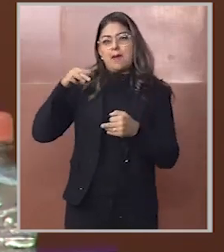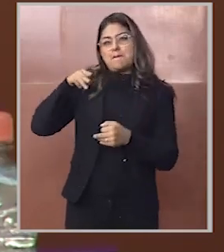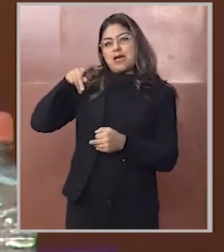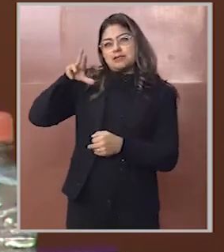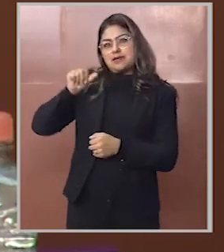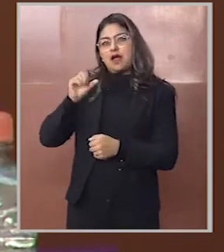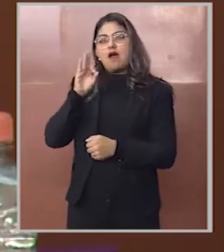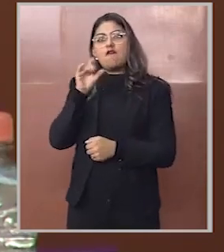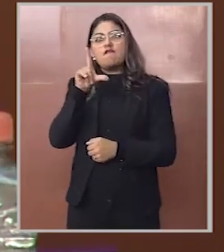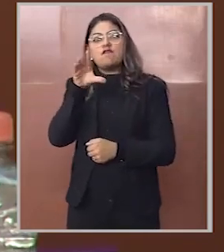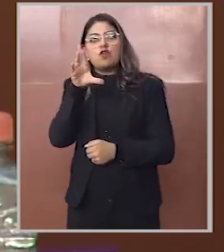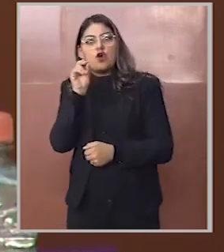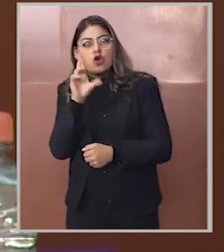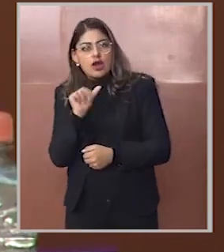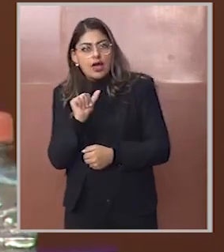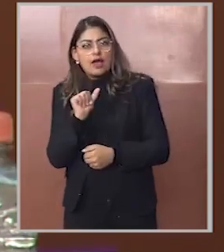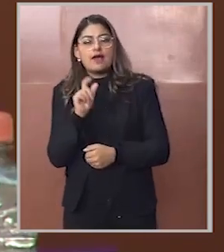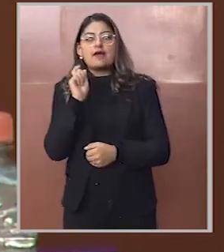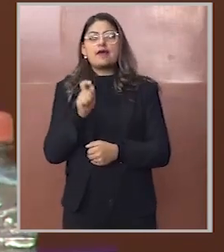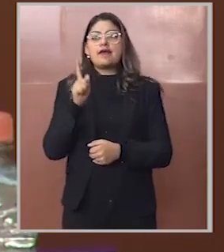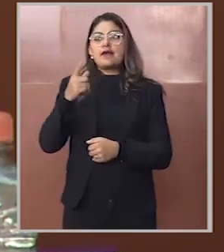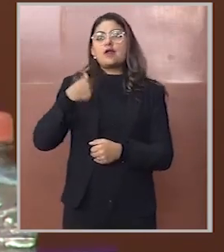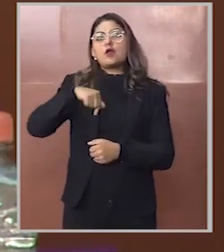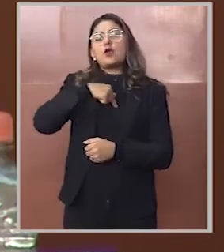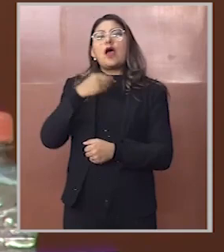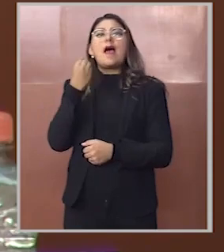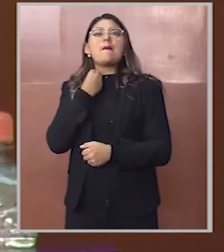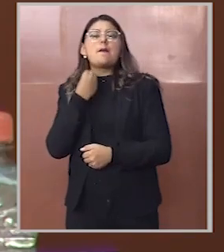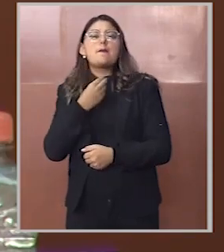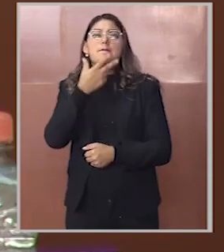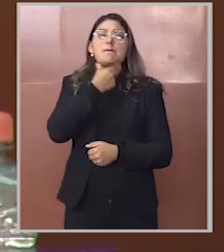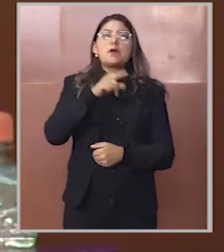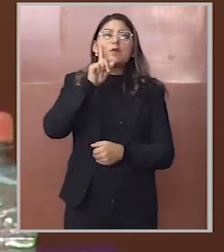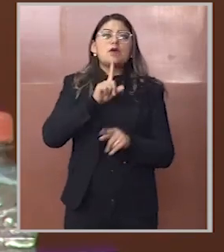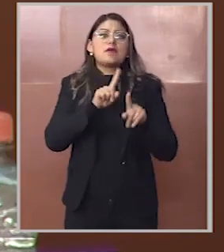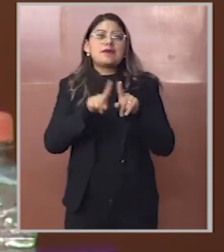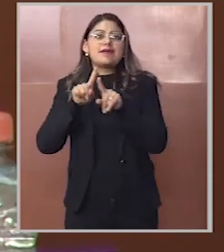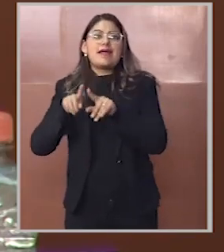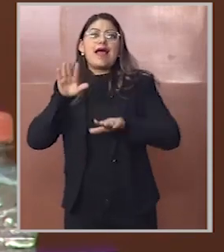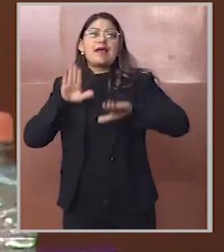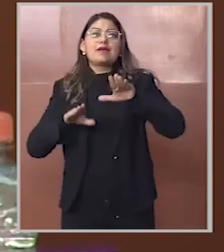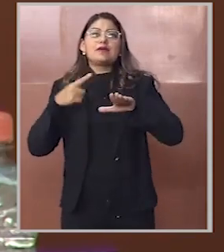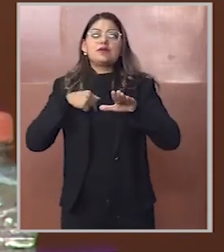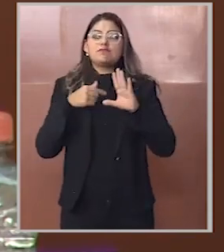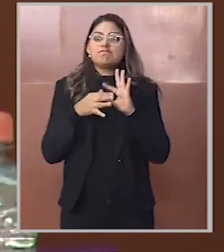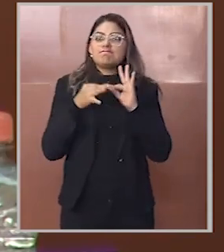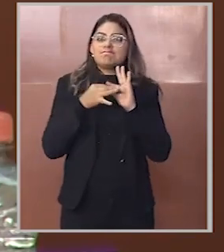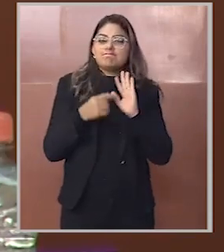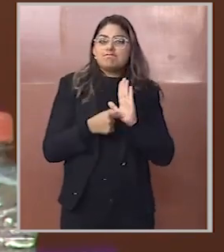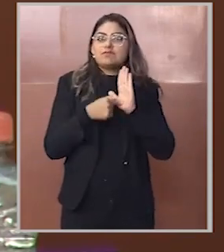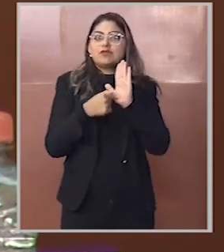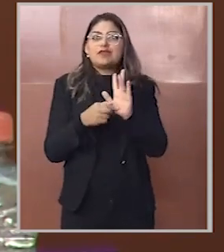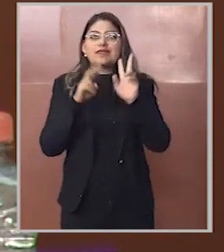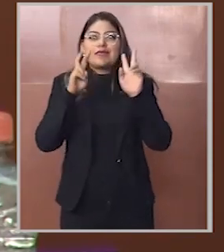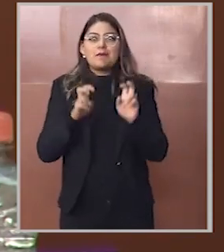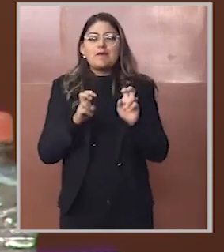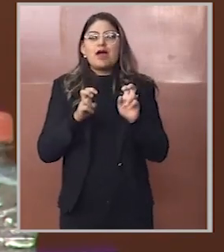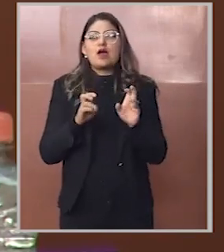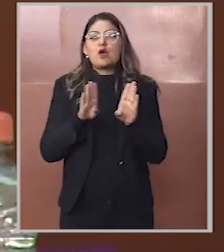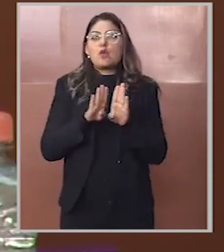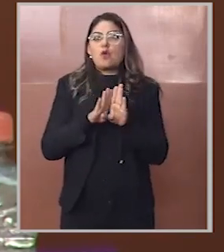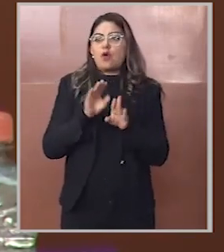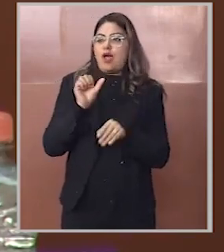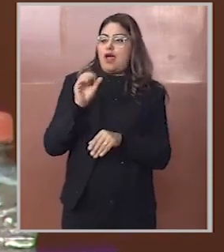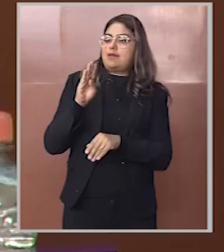abogados de repente utilizamos un lenguaje muy abstracto o me atrevo a decir a veces hasta inexistente porque utilizamos palabras que